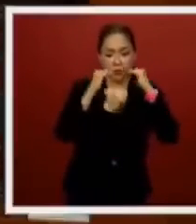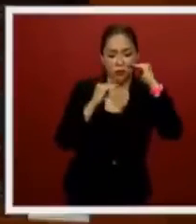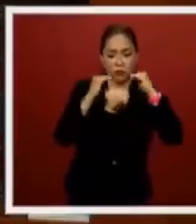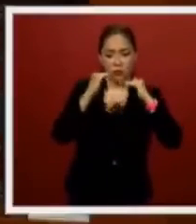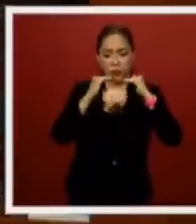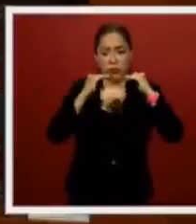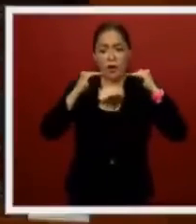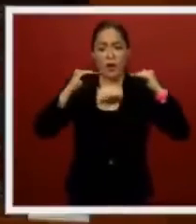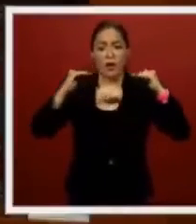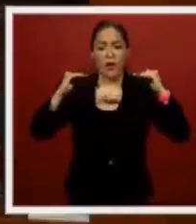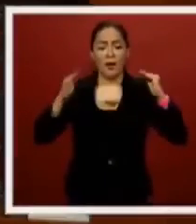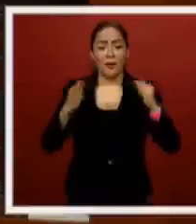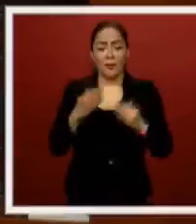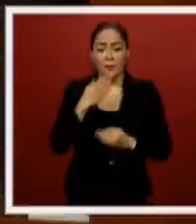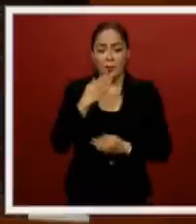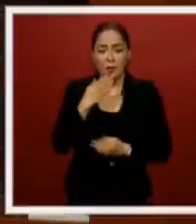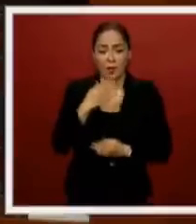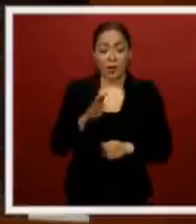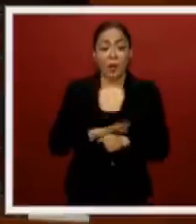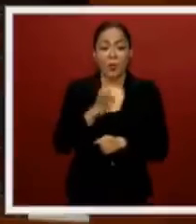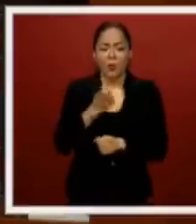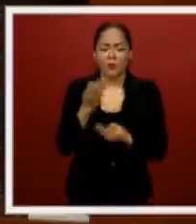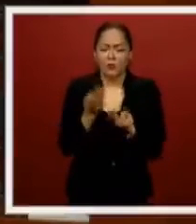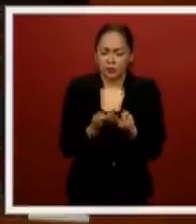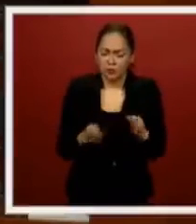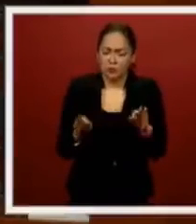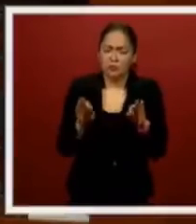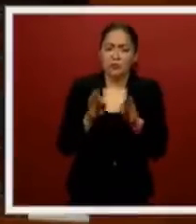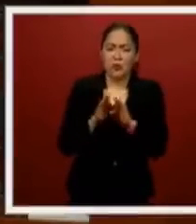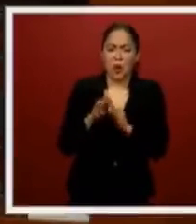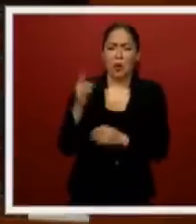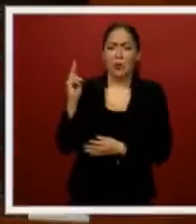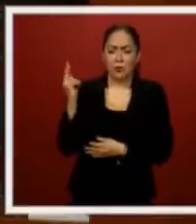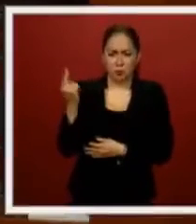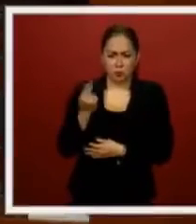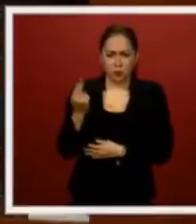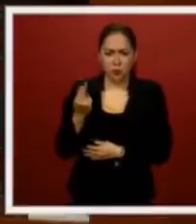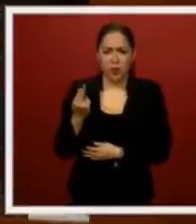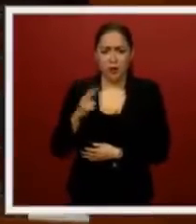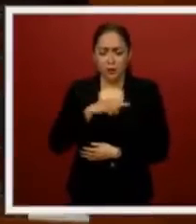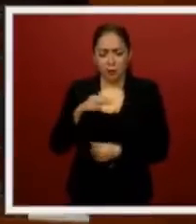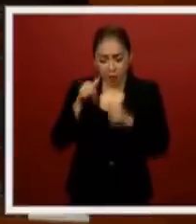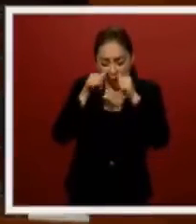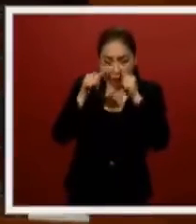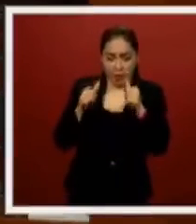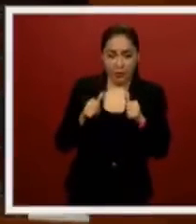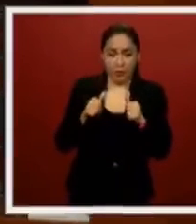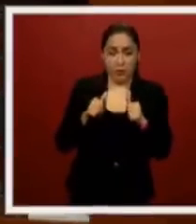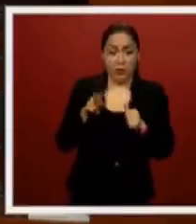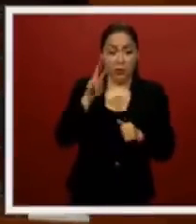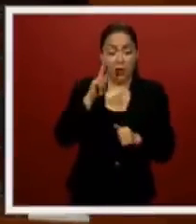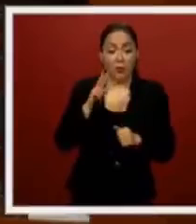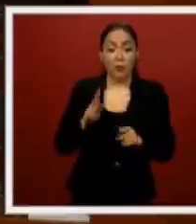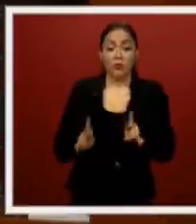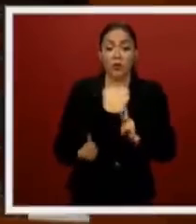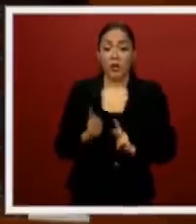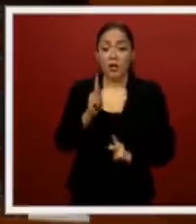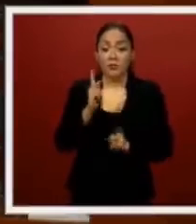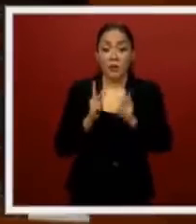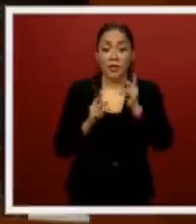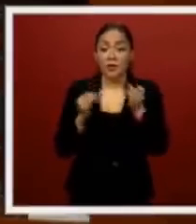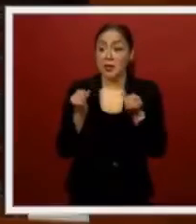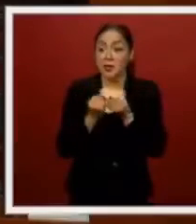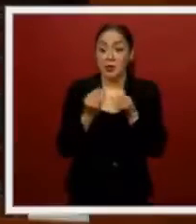la urgencia tan grande. Entonces tenemos que más del 22% de las plantas del mundo se encuentran en peligro de